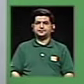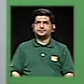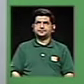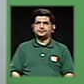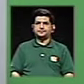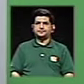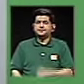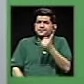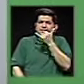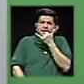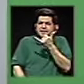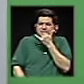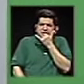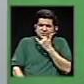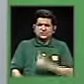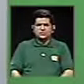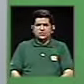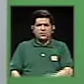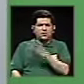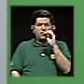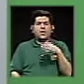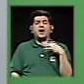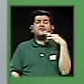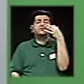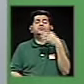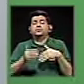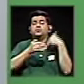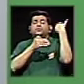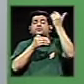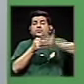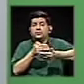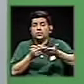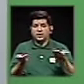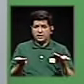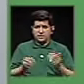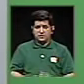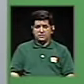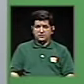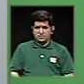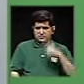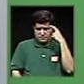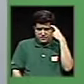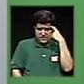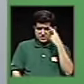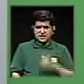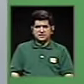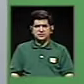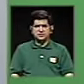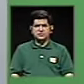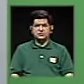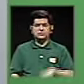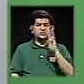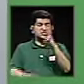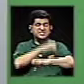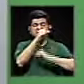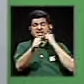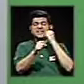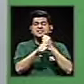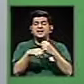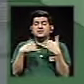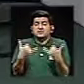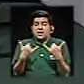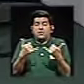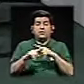qu qué ha pasado Perdón qué va a pasar después eh después de llevamos apenas 6 años